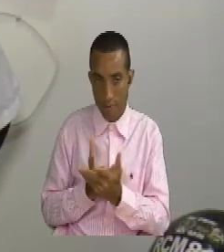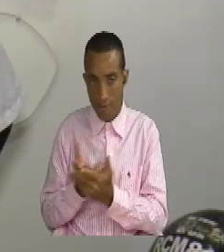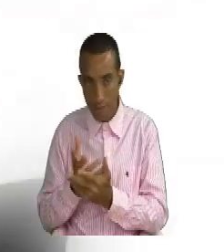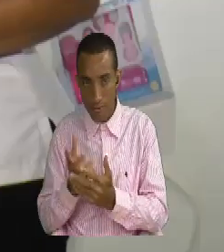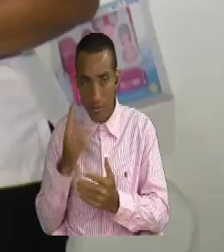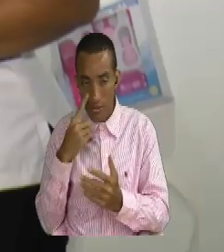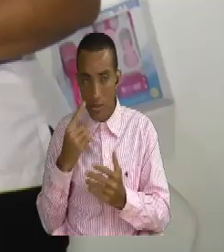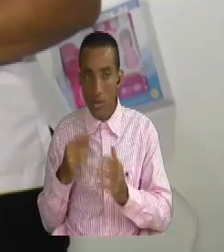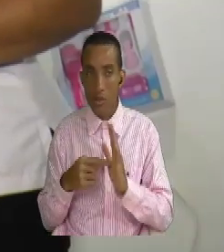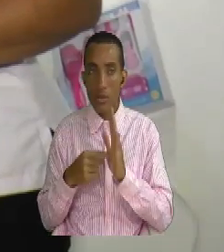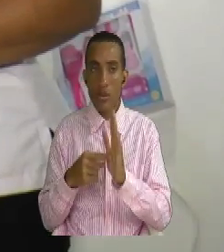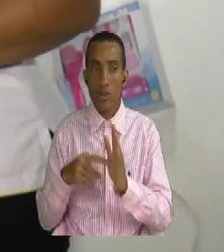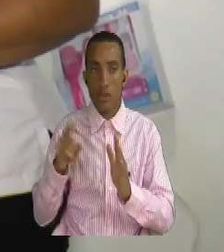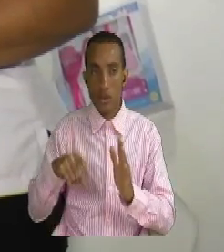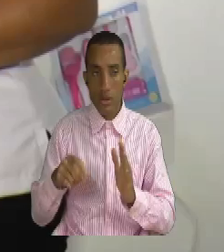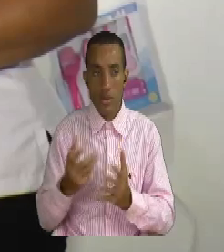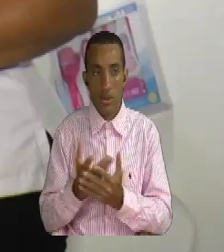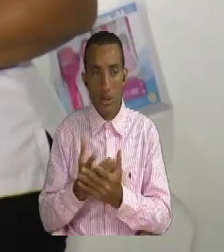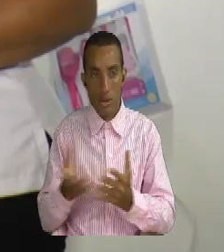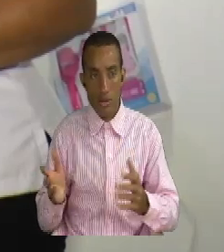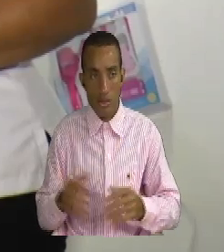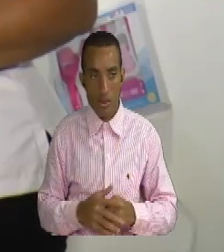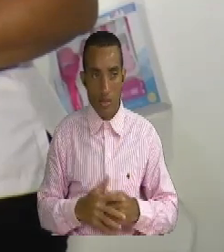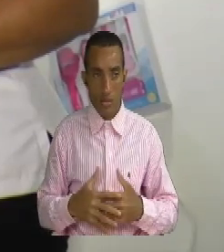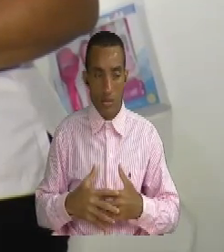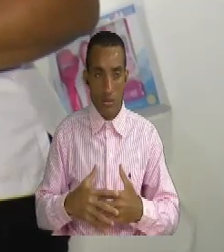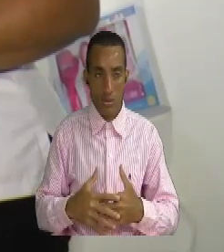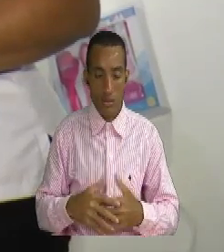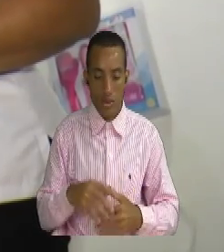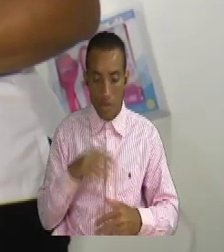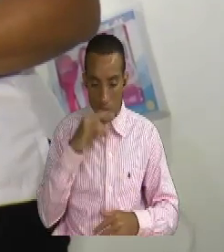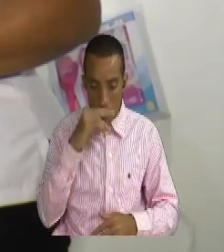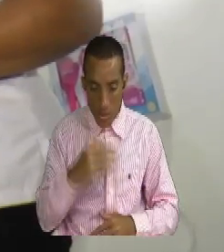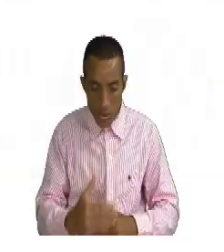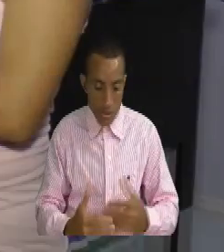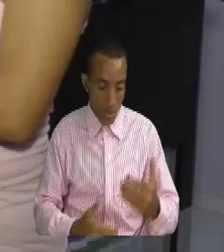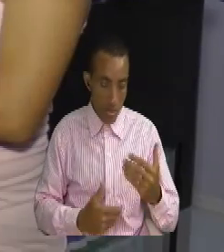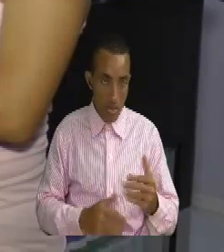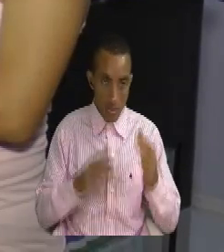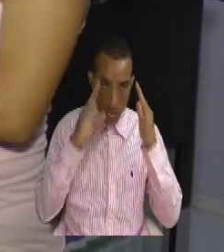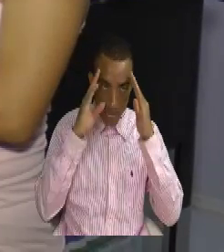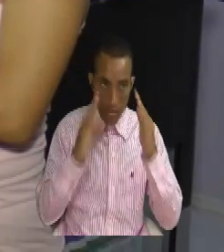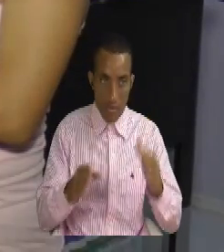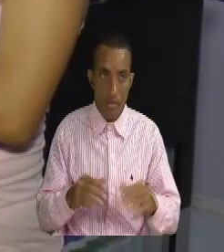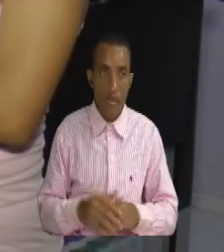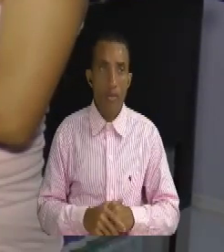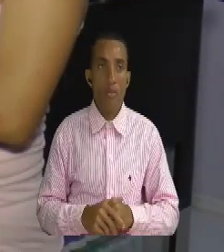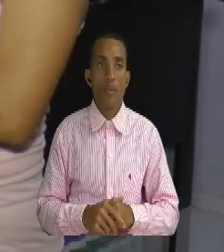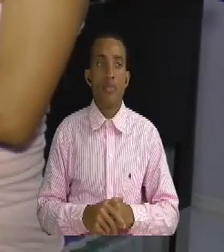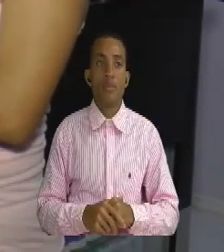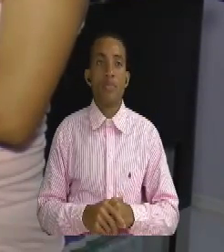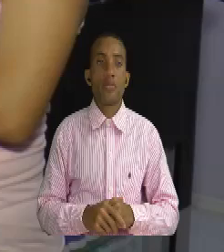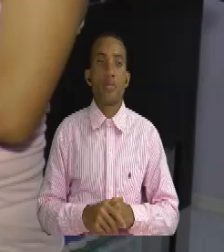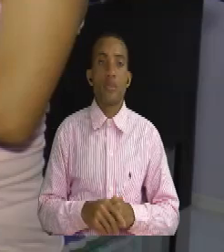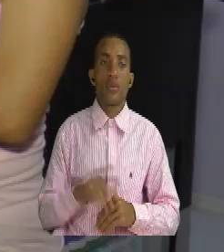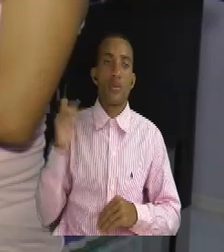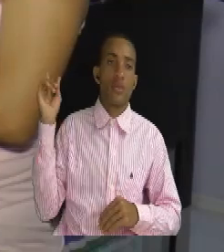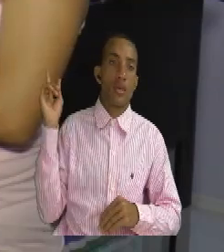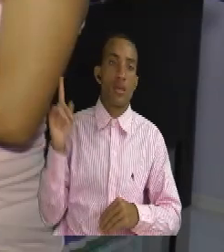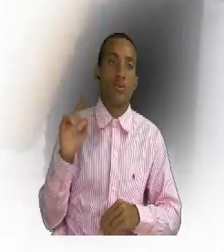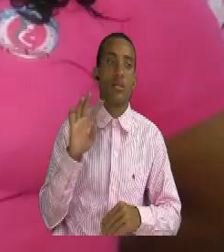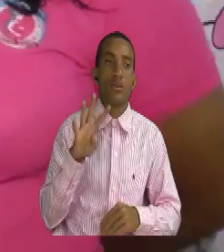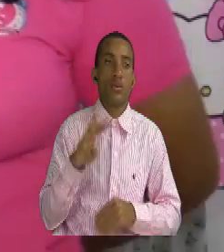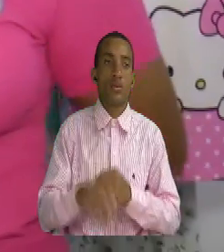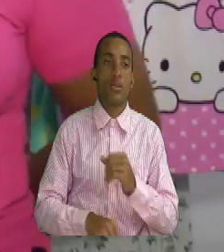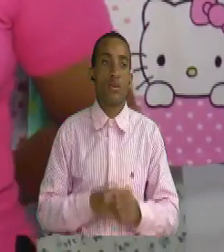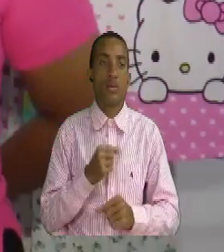que se requieren durante el embarazo y para los bebecitos durante toda su atención. Bueno, en lo largo de estos 4 años que estamos atendiendo